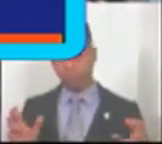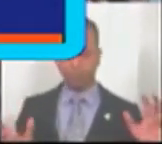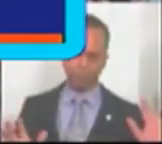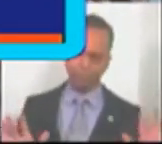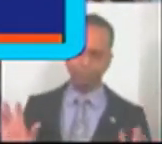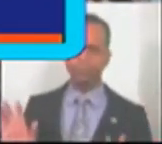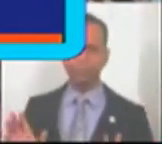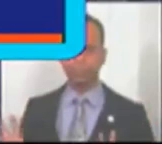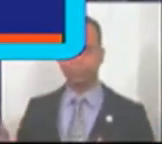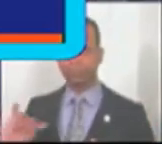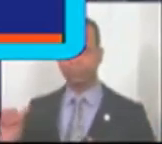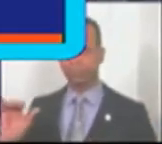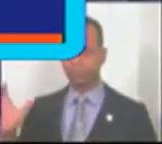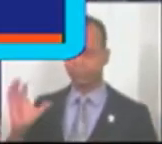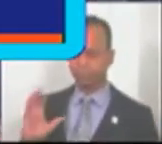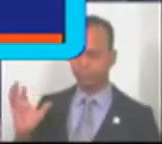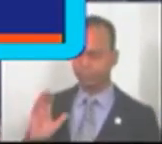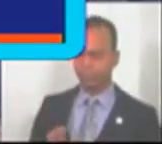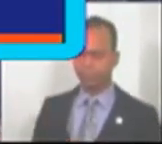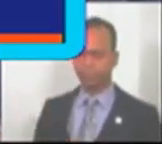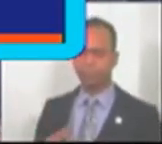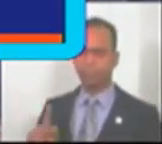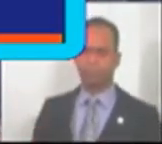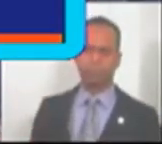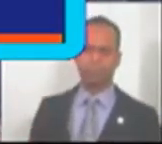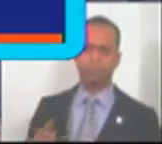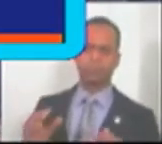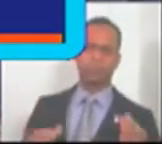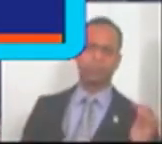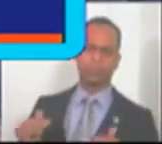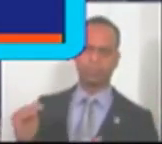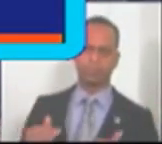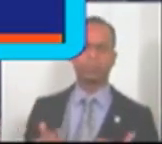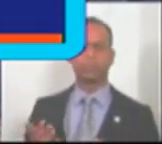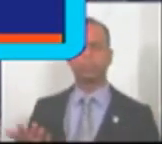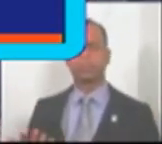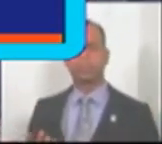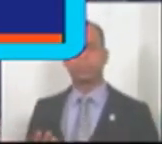de aquella Guerra Fría, de lo que se llamaba el equilibrio del terror,